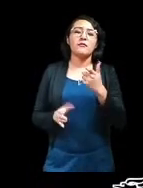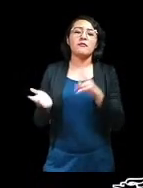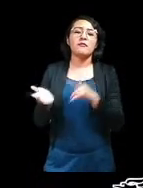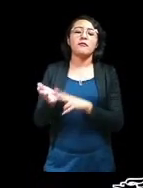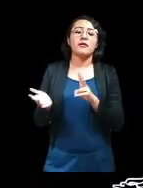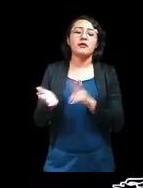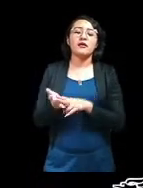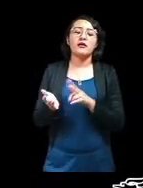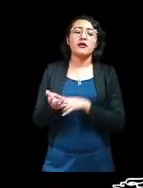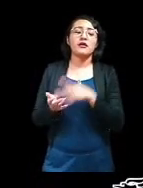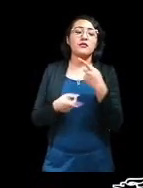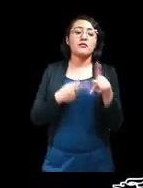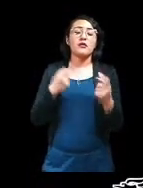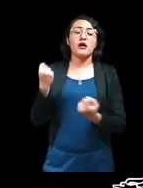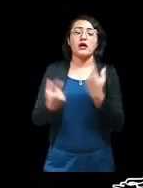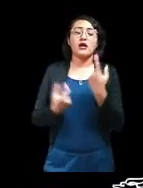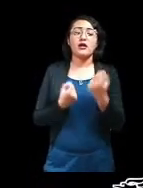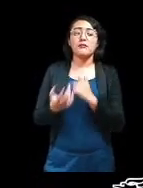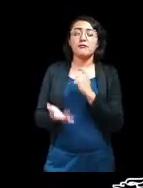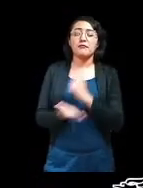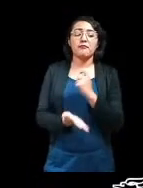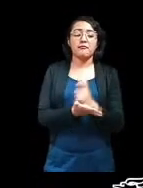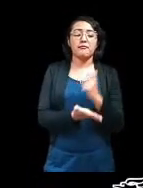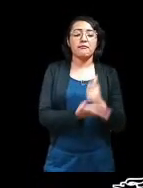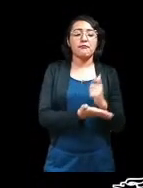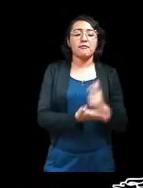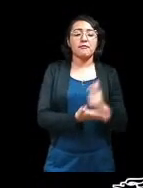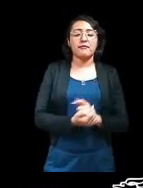dieta legislativa de algunos o para